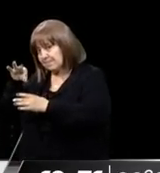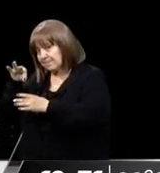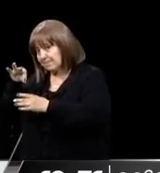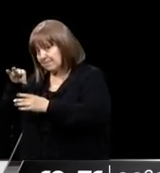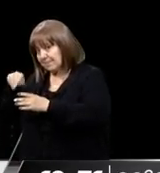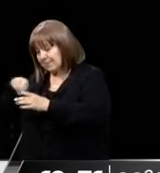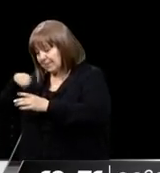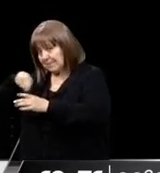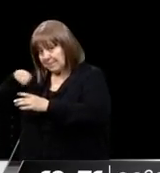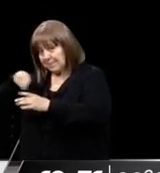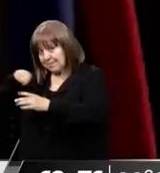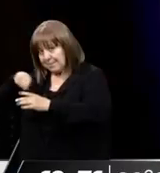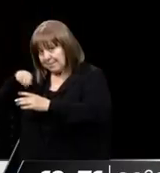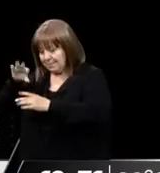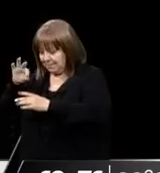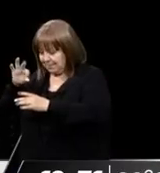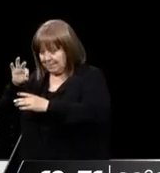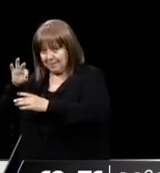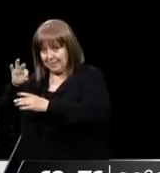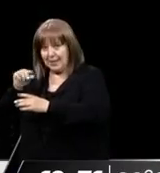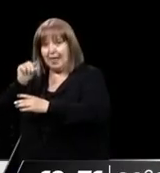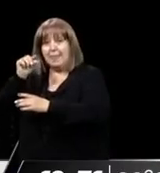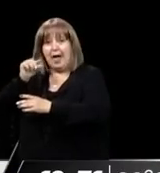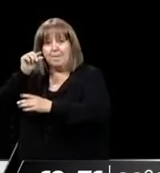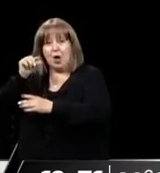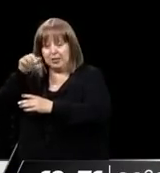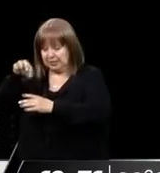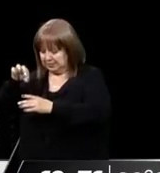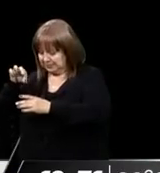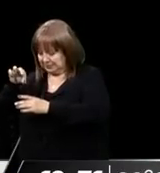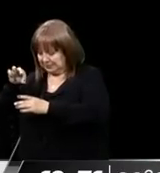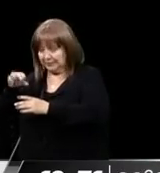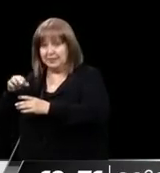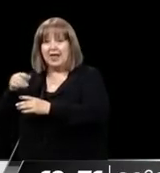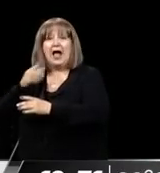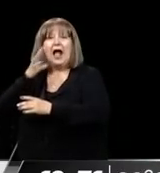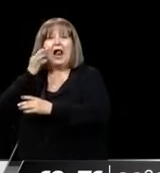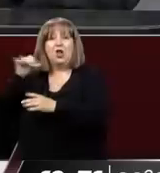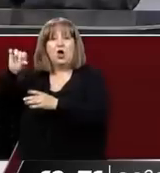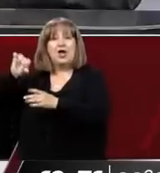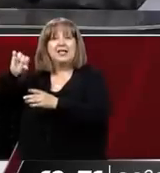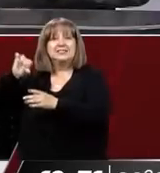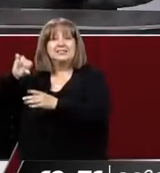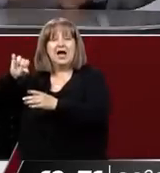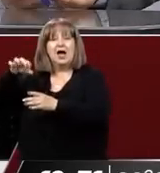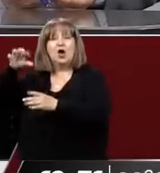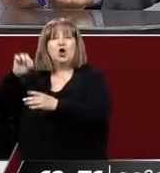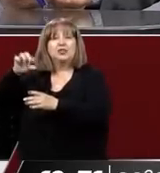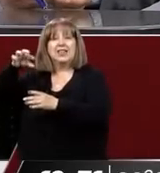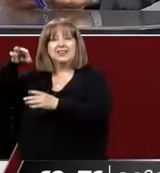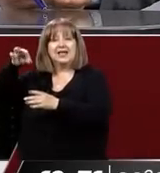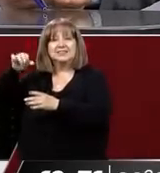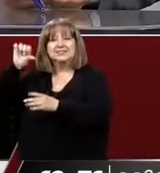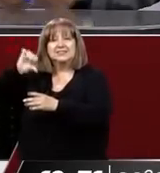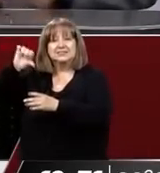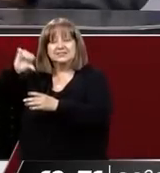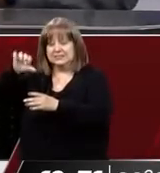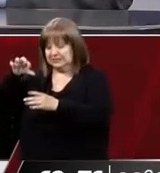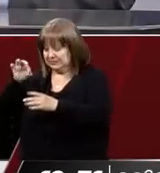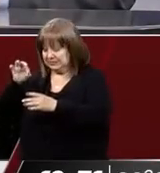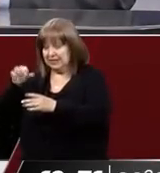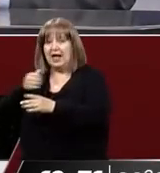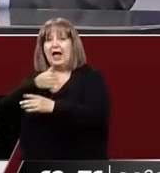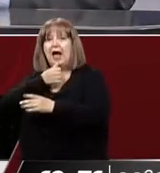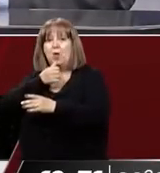explicaban que insidioso que es como que va de a poco tratando de engañar a la víctima para asesinarla progresivamente Claro porque